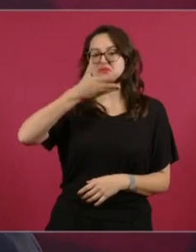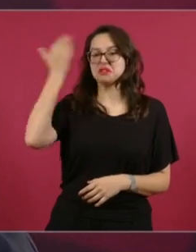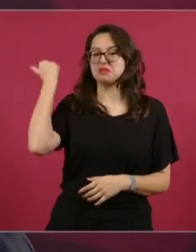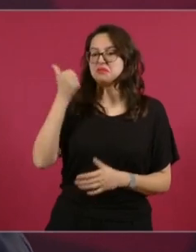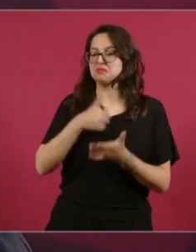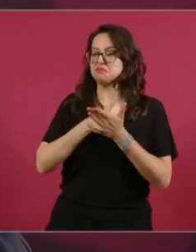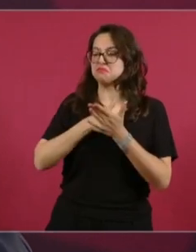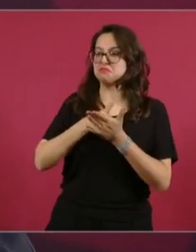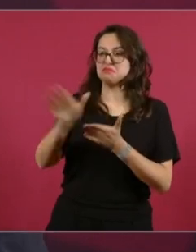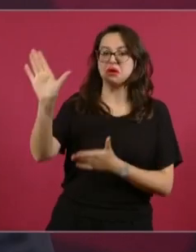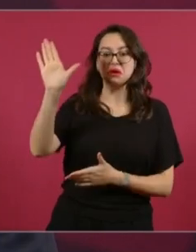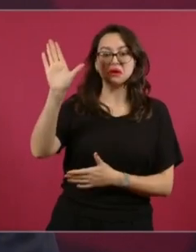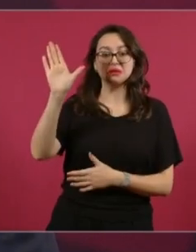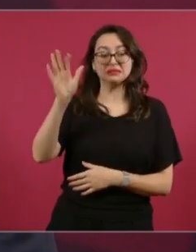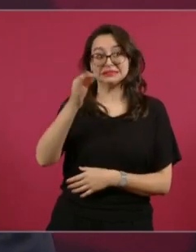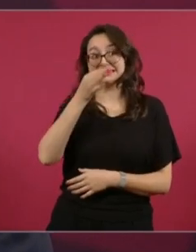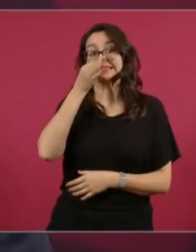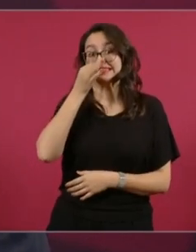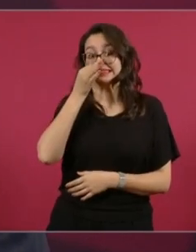Y por poco lo corren.